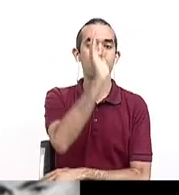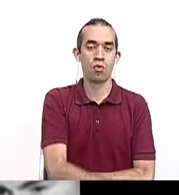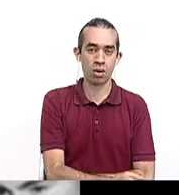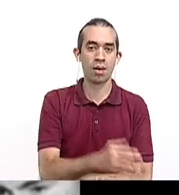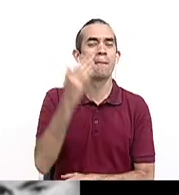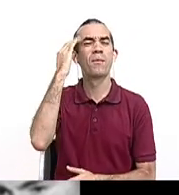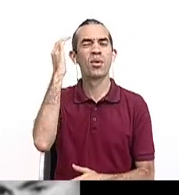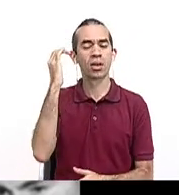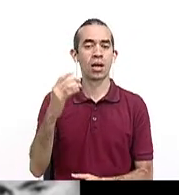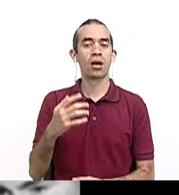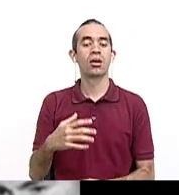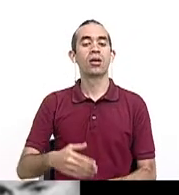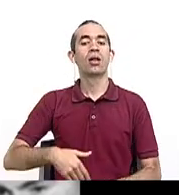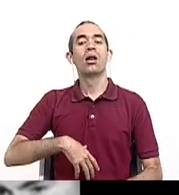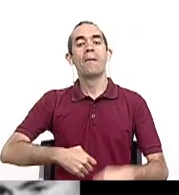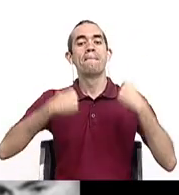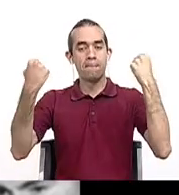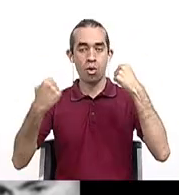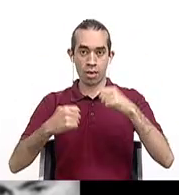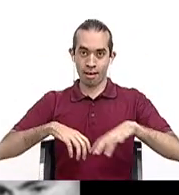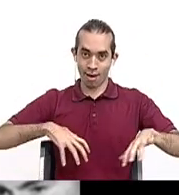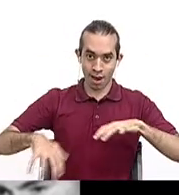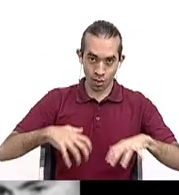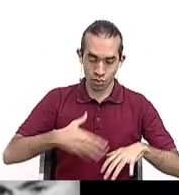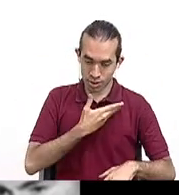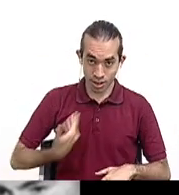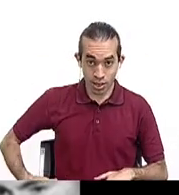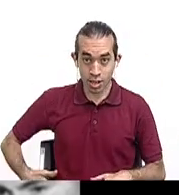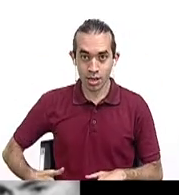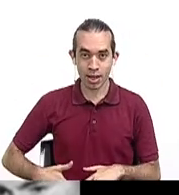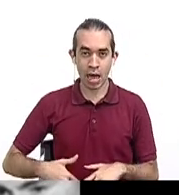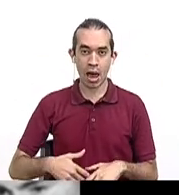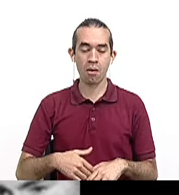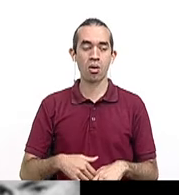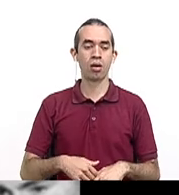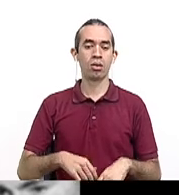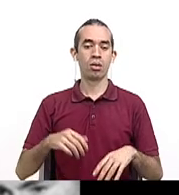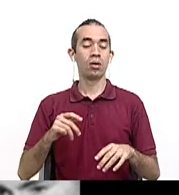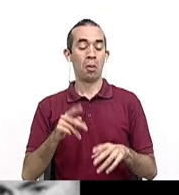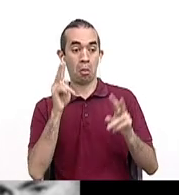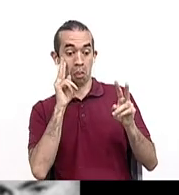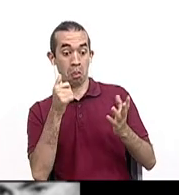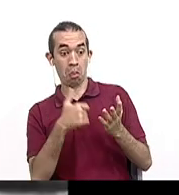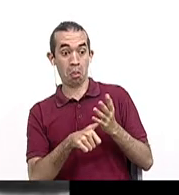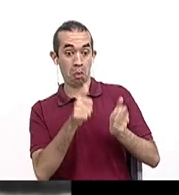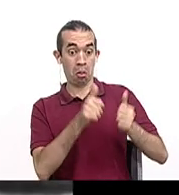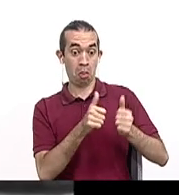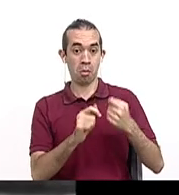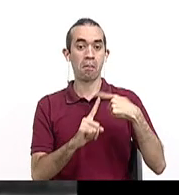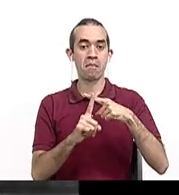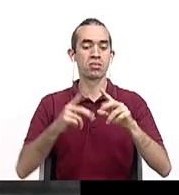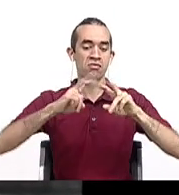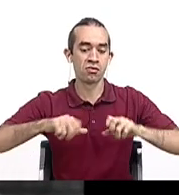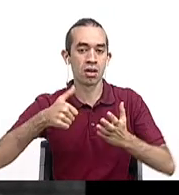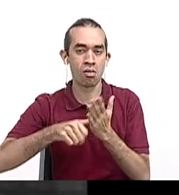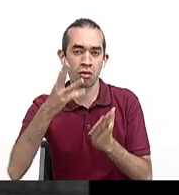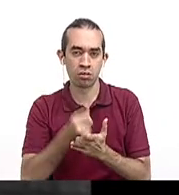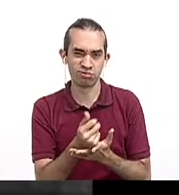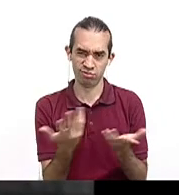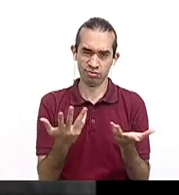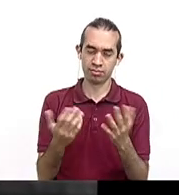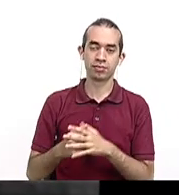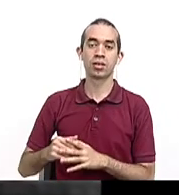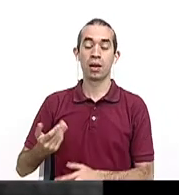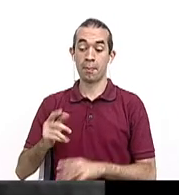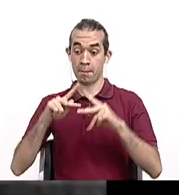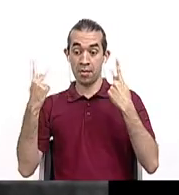ejecutivo era juez y parte en los procesos electorales en otras palabras el partido del presidente tenía su candidato y estos mismos eran